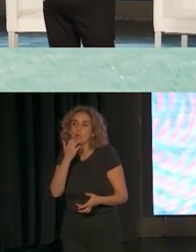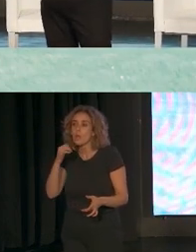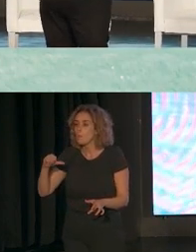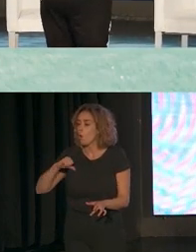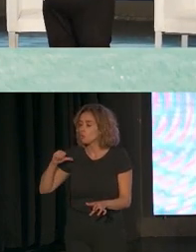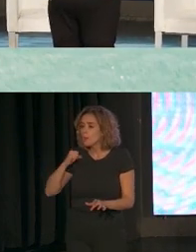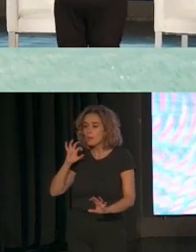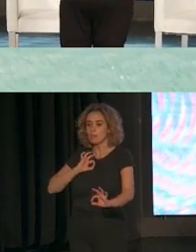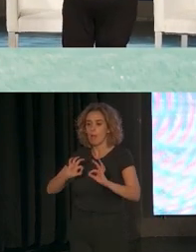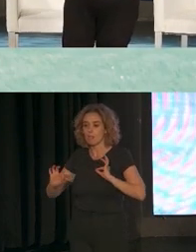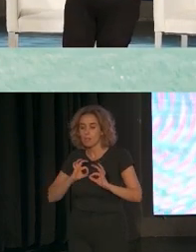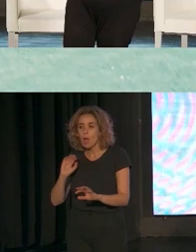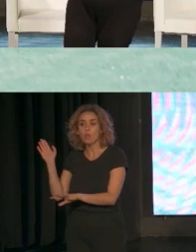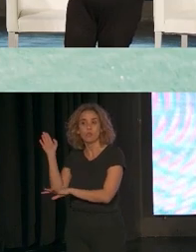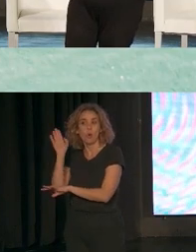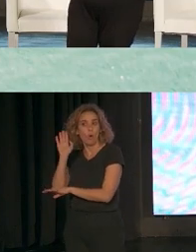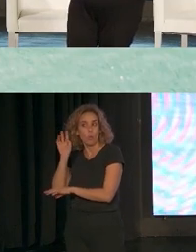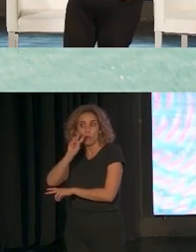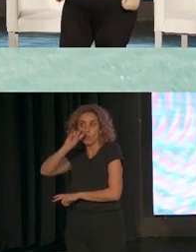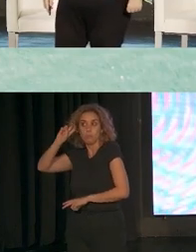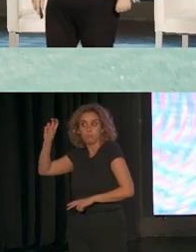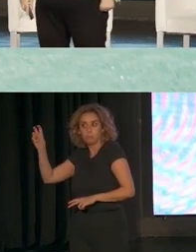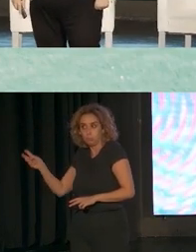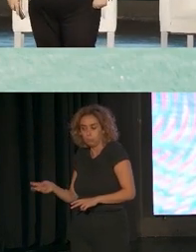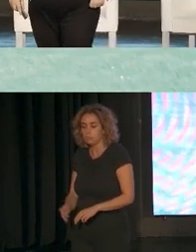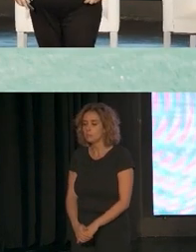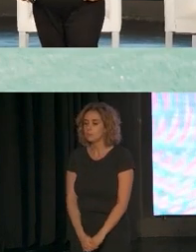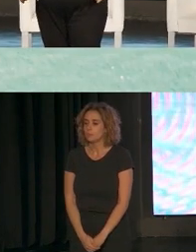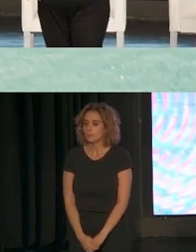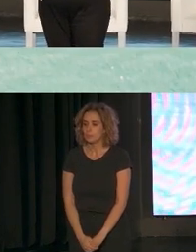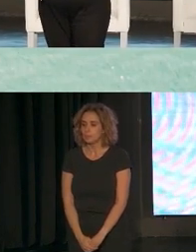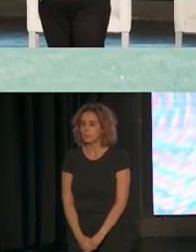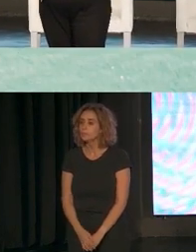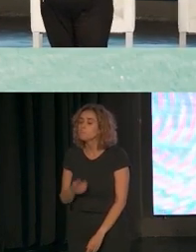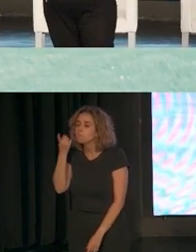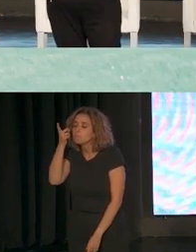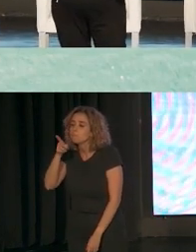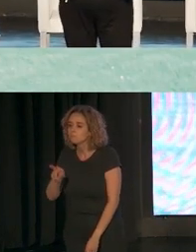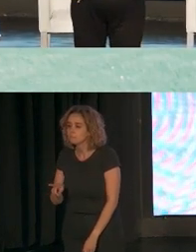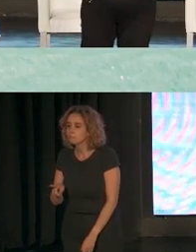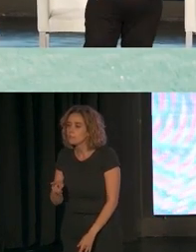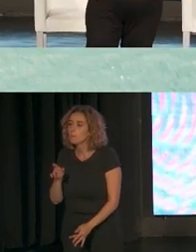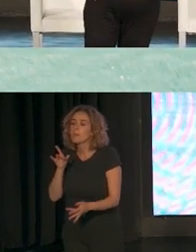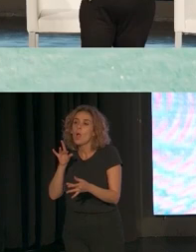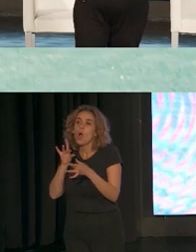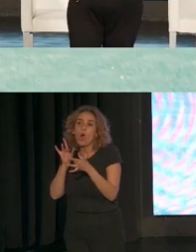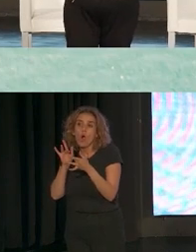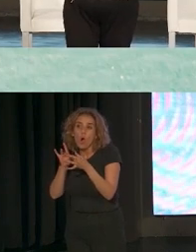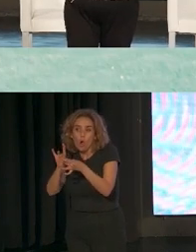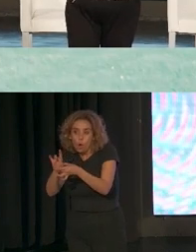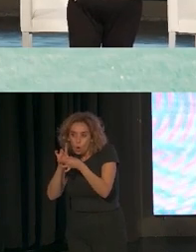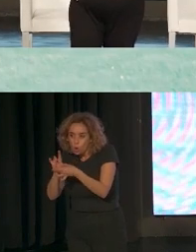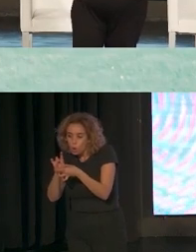teatros cine y todo lo que nos ofrece el barrio también nos conectamos con